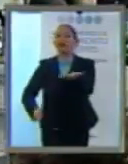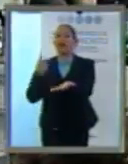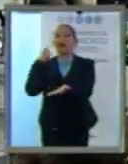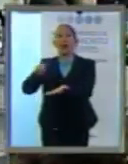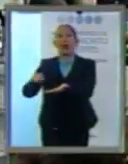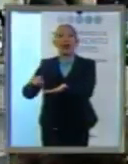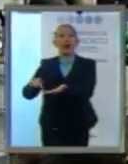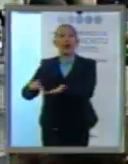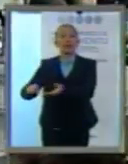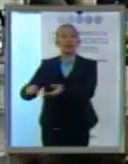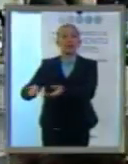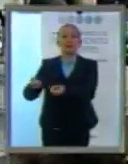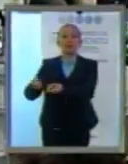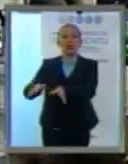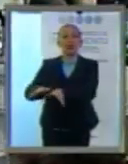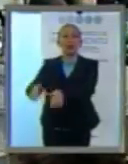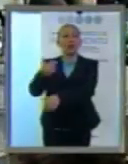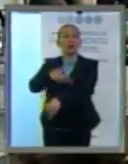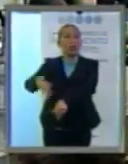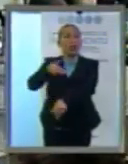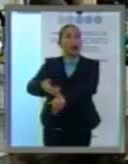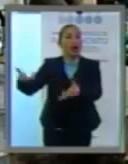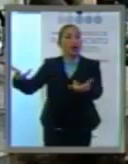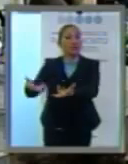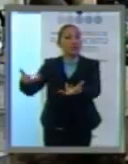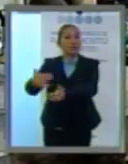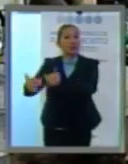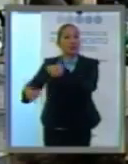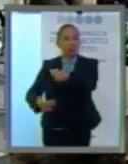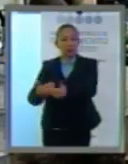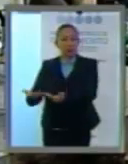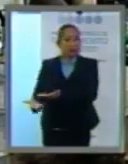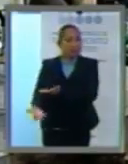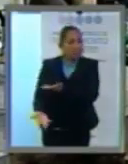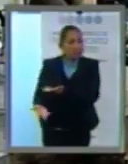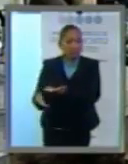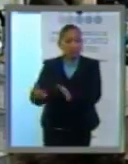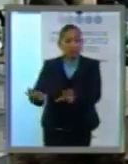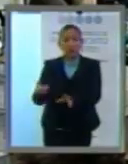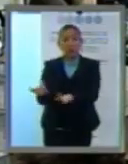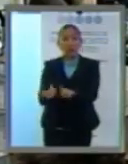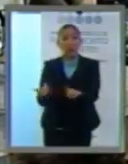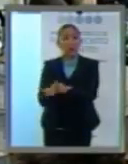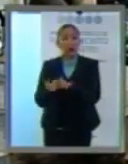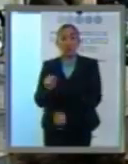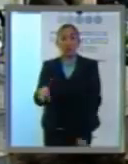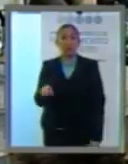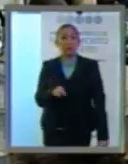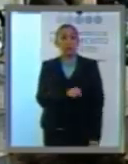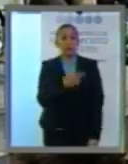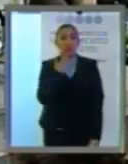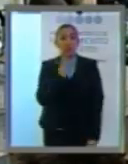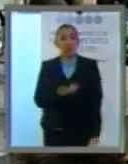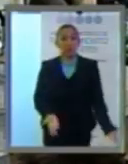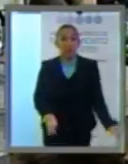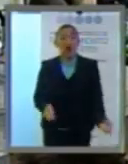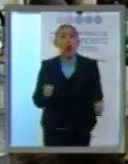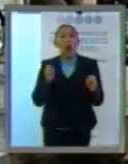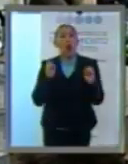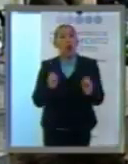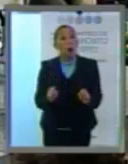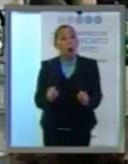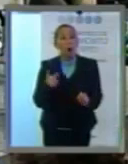candados que, por más procedimientos que generen, nos van a dejar en la misma situación en la que estábamos, o van a